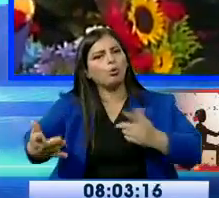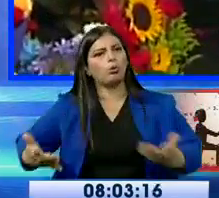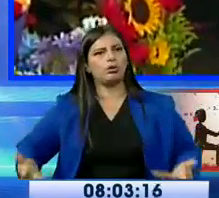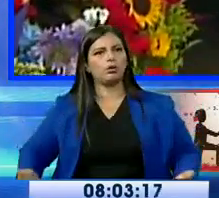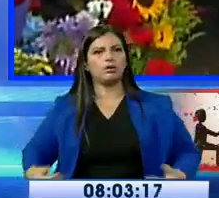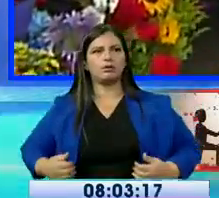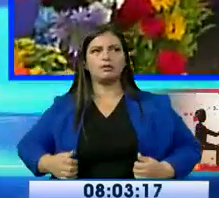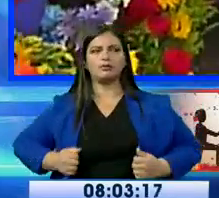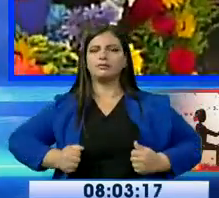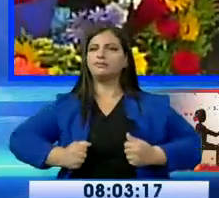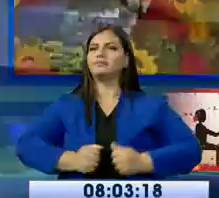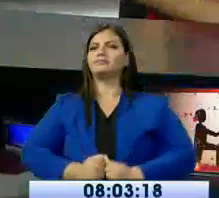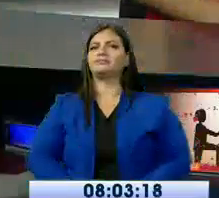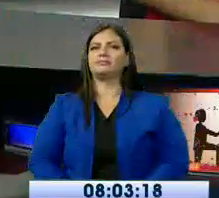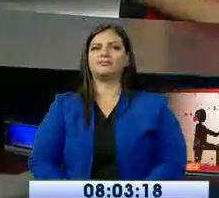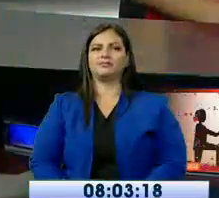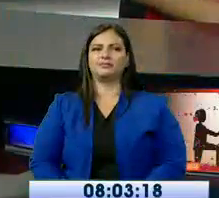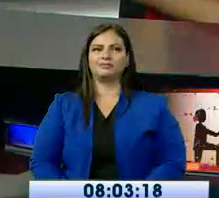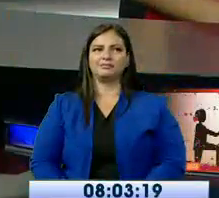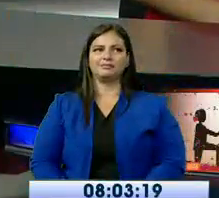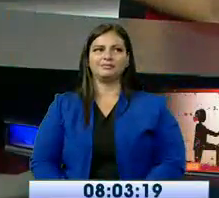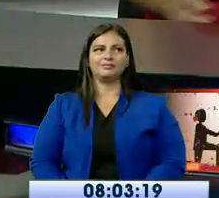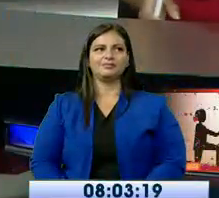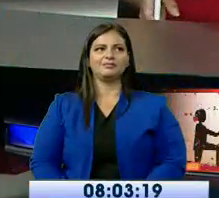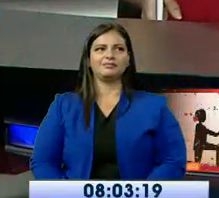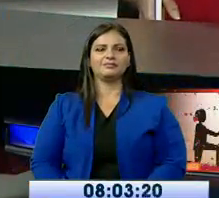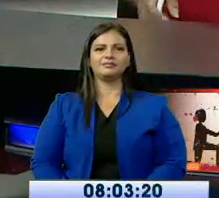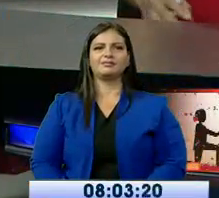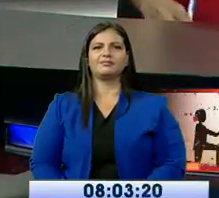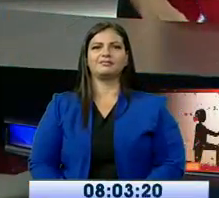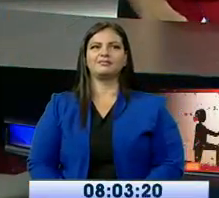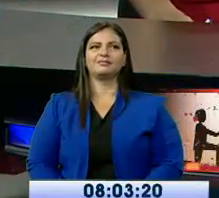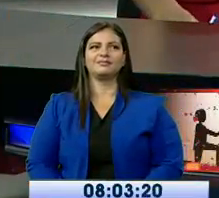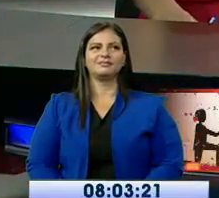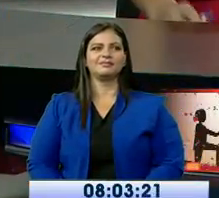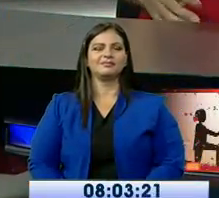había olvidado. Ya lo compré, presta eso, ya lo compré. Contreras. Ya bueno.